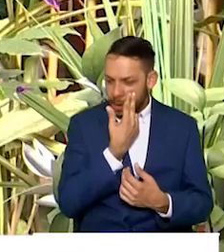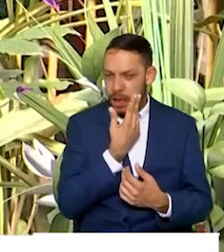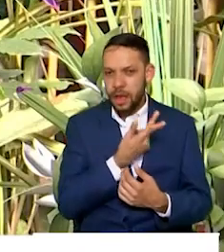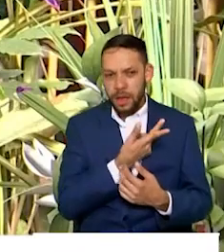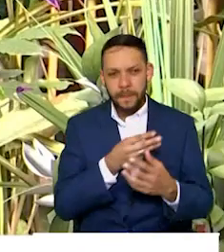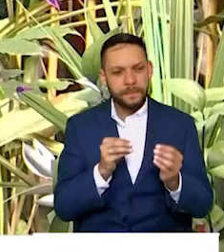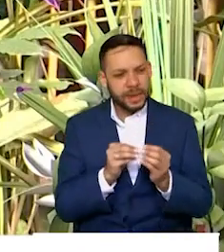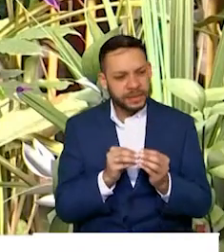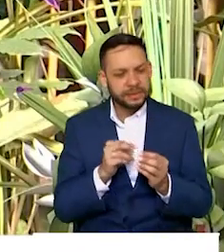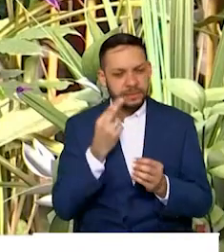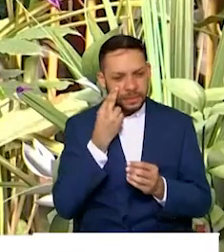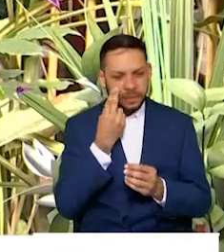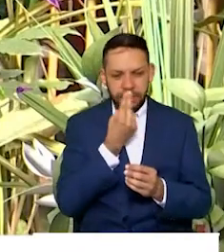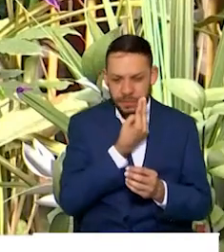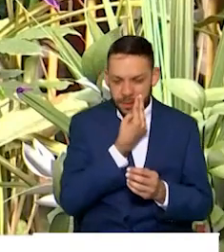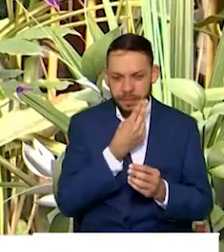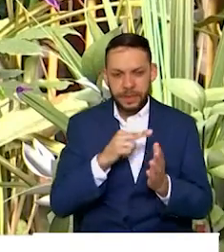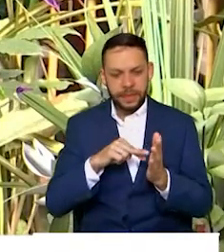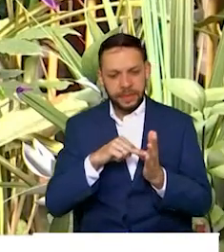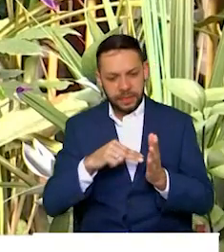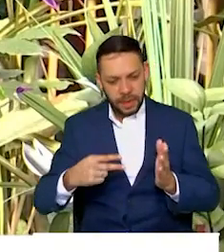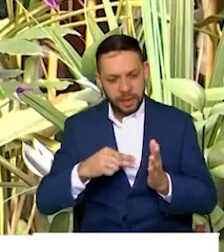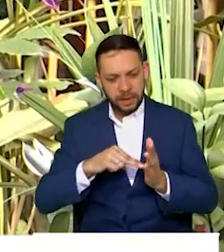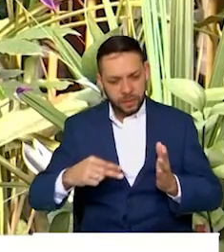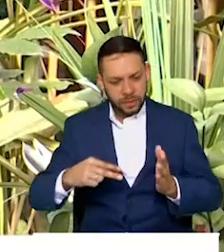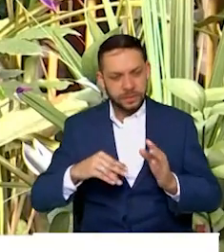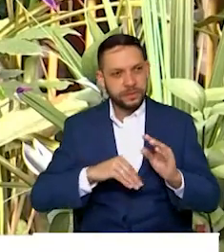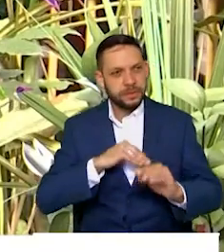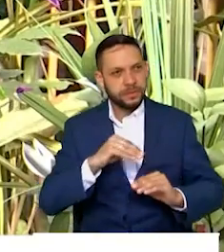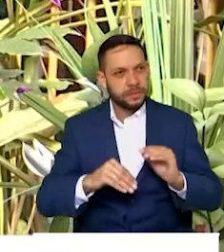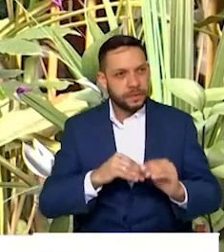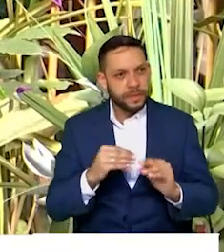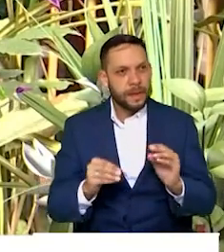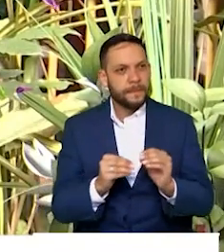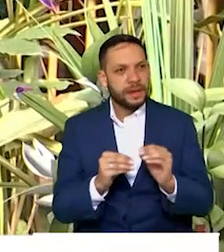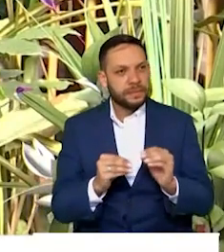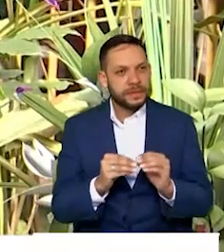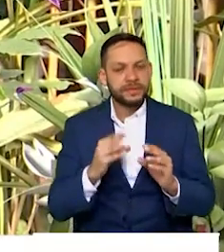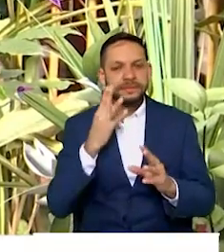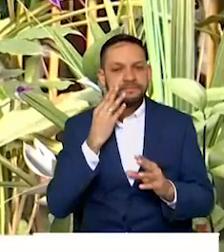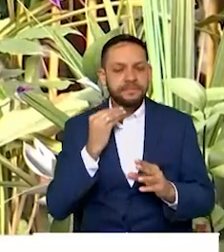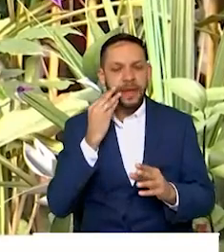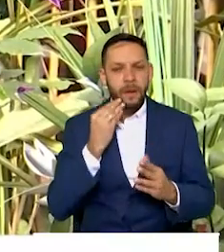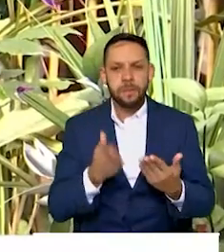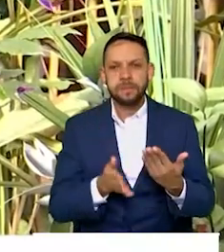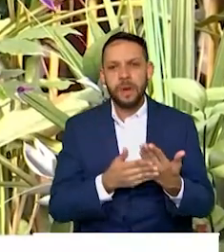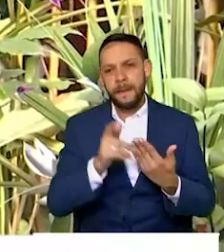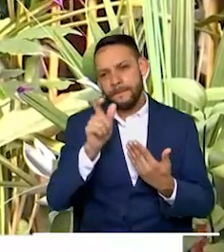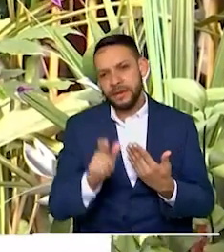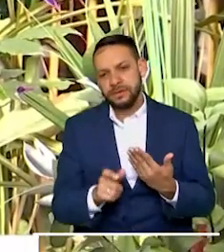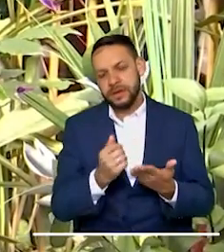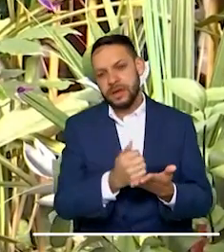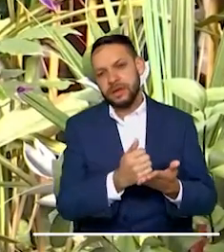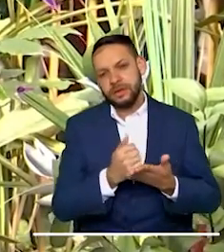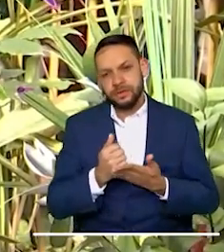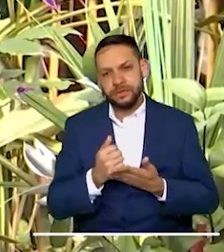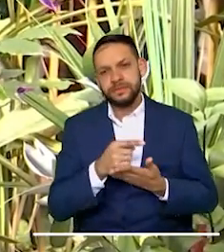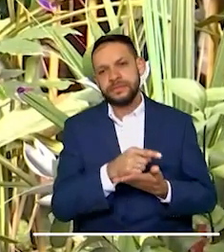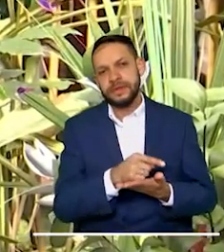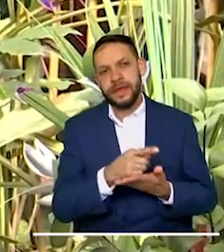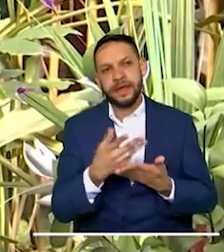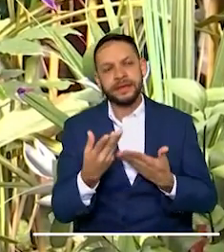es con tecnología de última generación y con una buena experiencia de la persona que la hace,